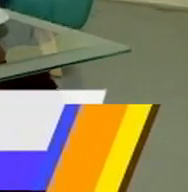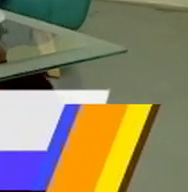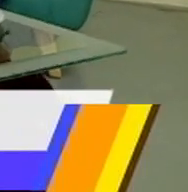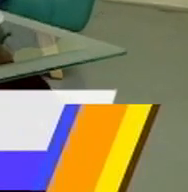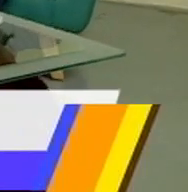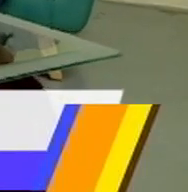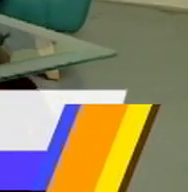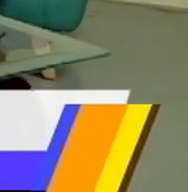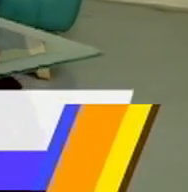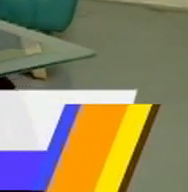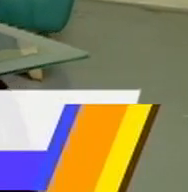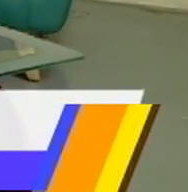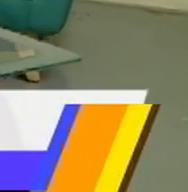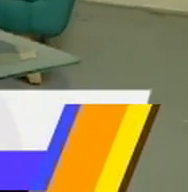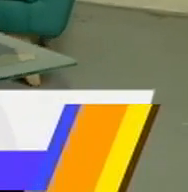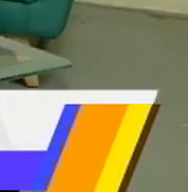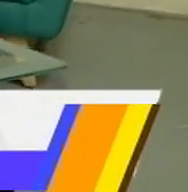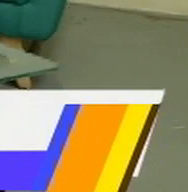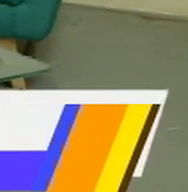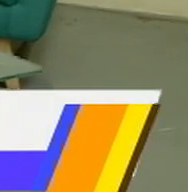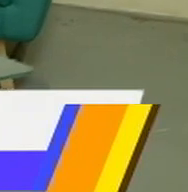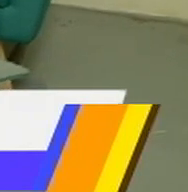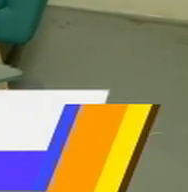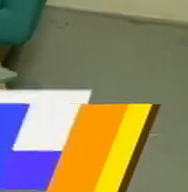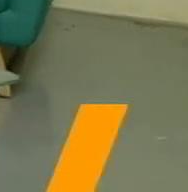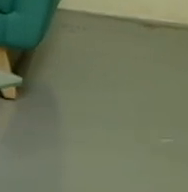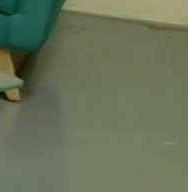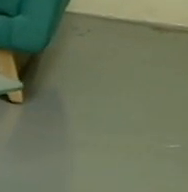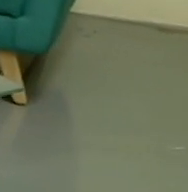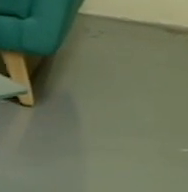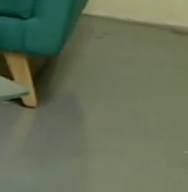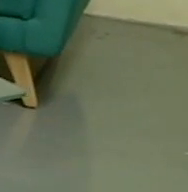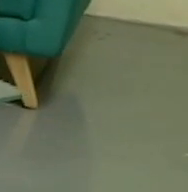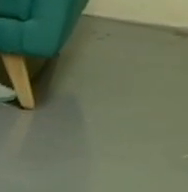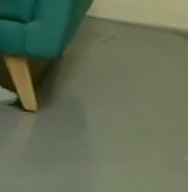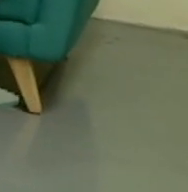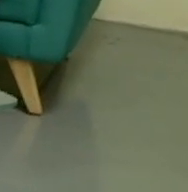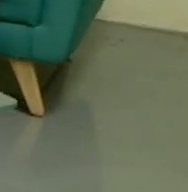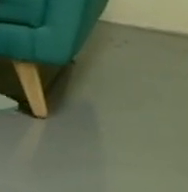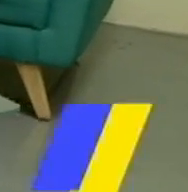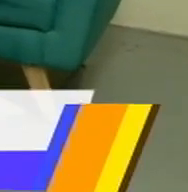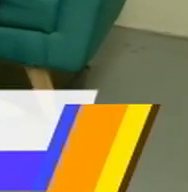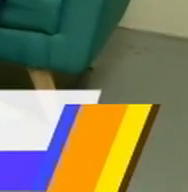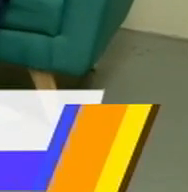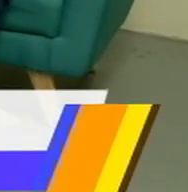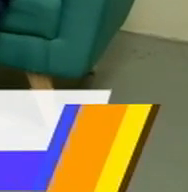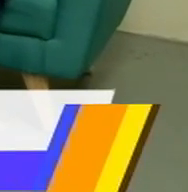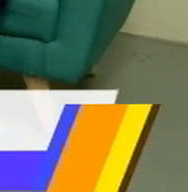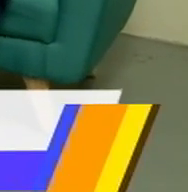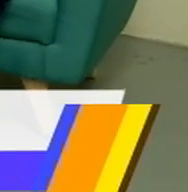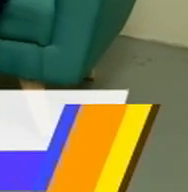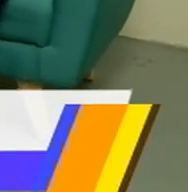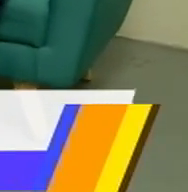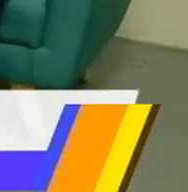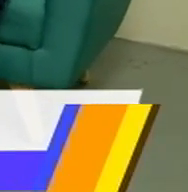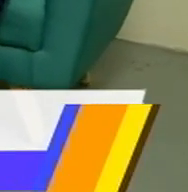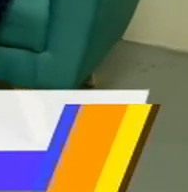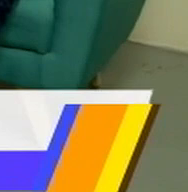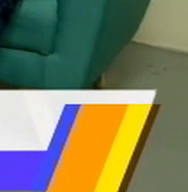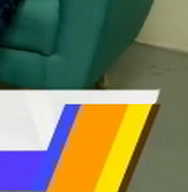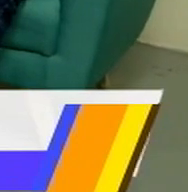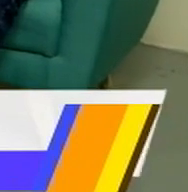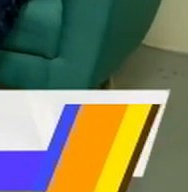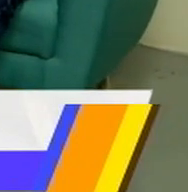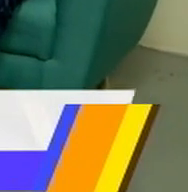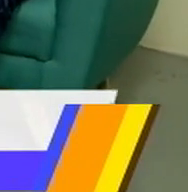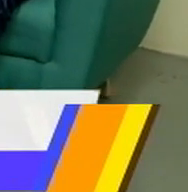A veces preparar una bebida diferente no tiene por qué ser muy complicado, ¿verdad? Exacto, mañana es viernes y la gente podrá hacer en su casa entonces